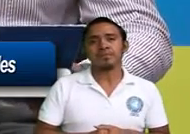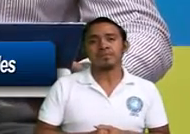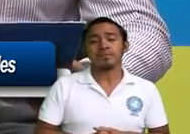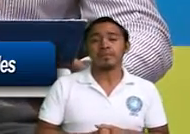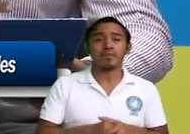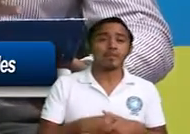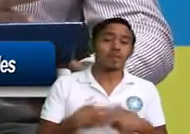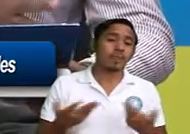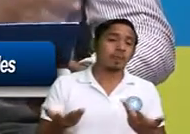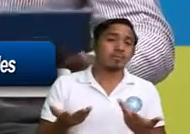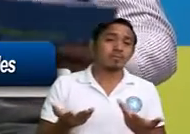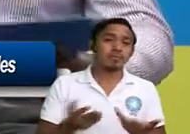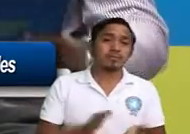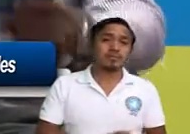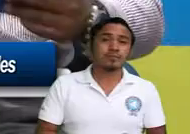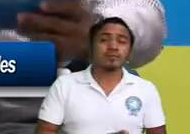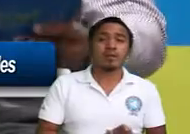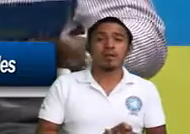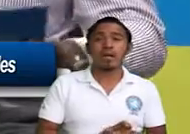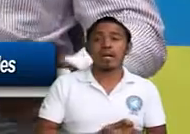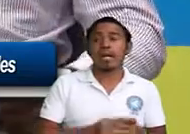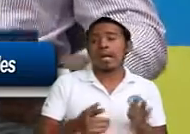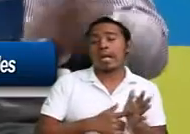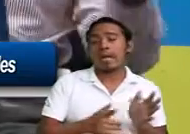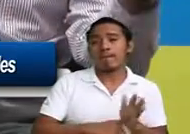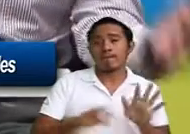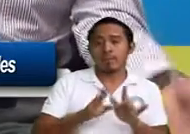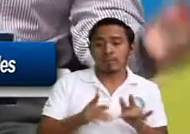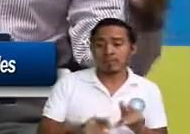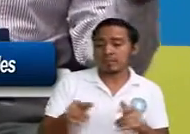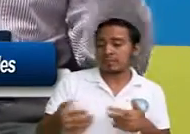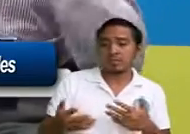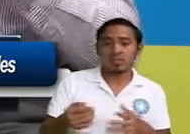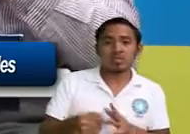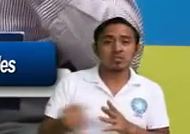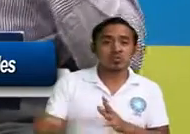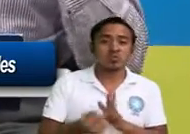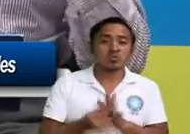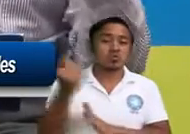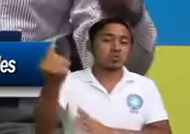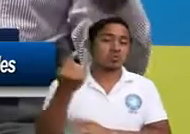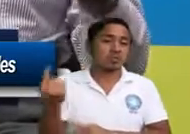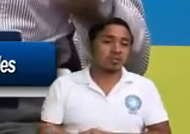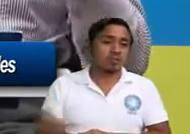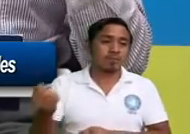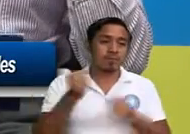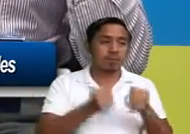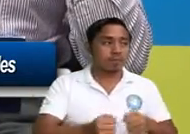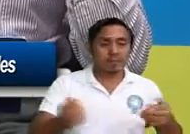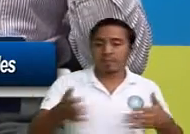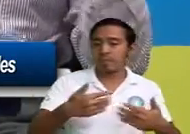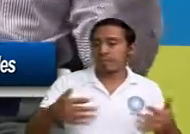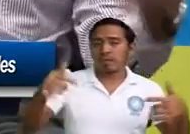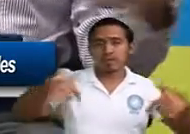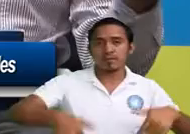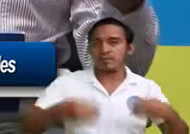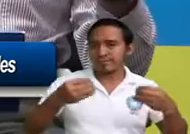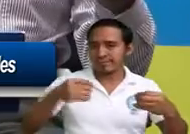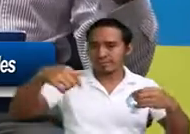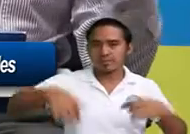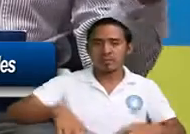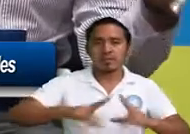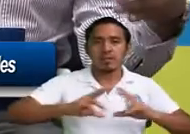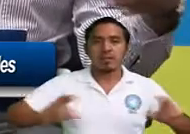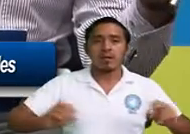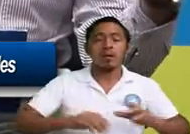muchas veces la pareja huye, pues, a la obligación. Eso se da muy frecuentemente en nuestro país. Entonces, por